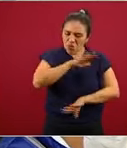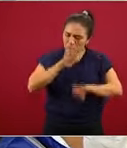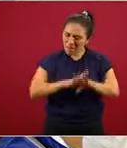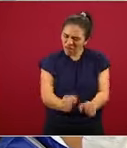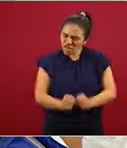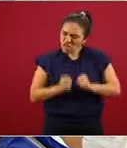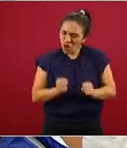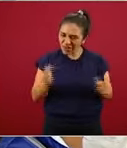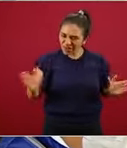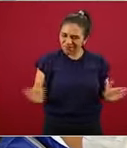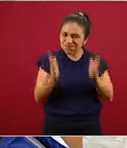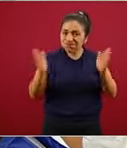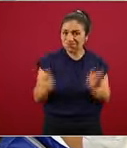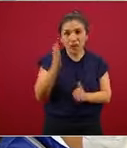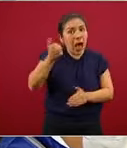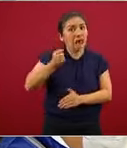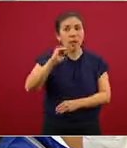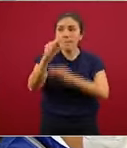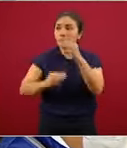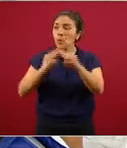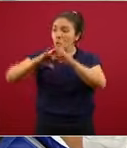fuertes a nivel global,